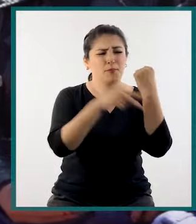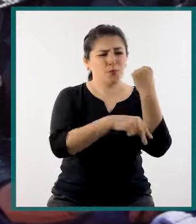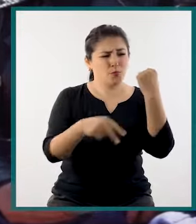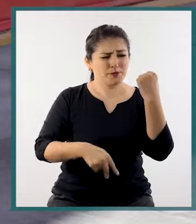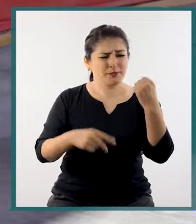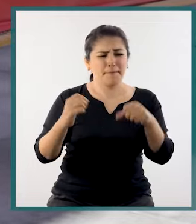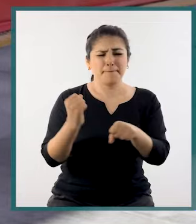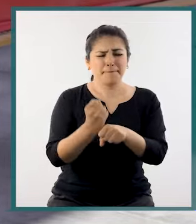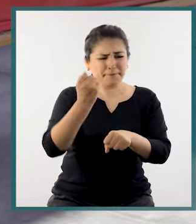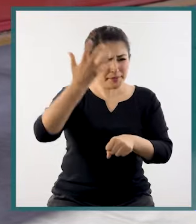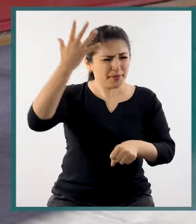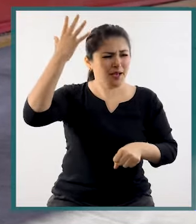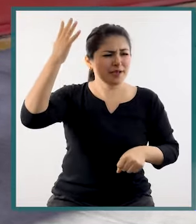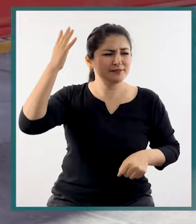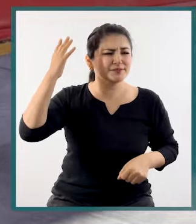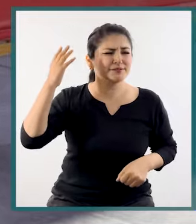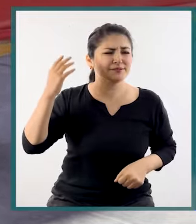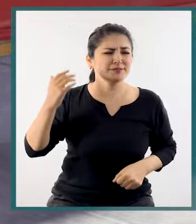Junín.